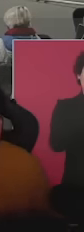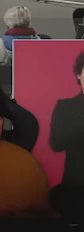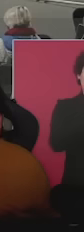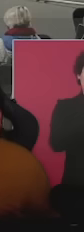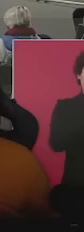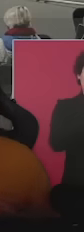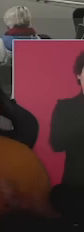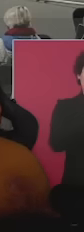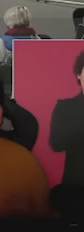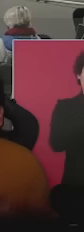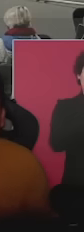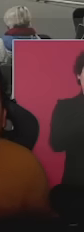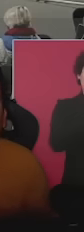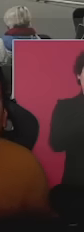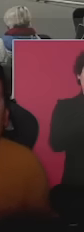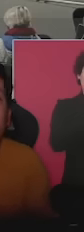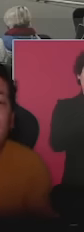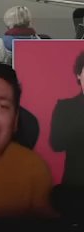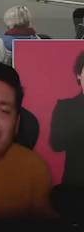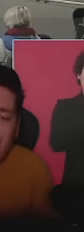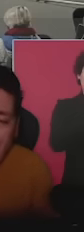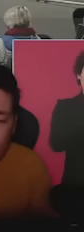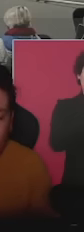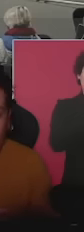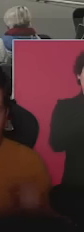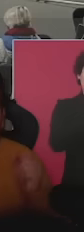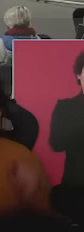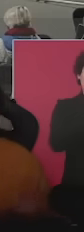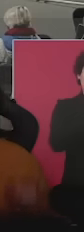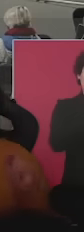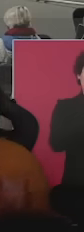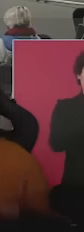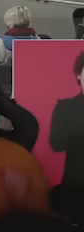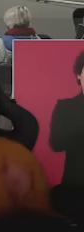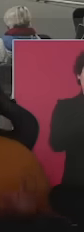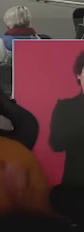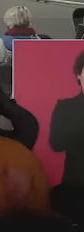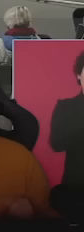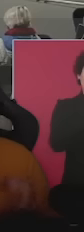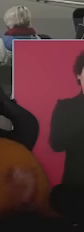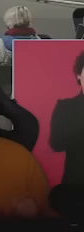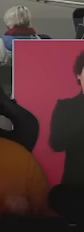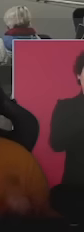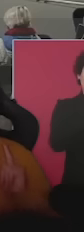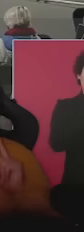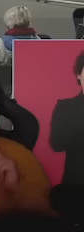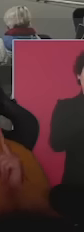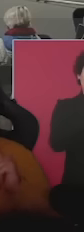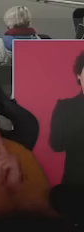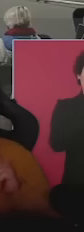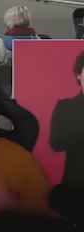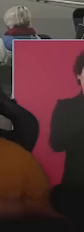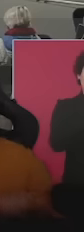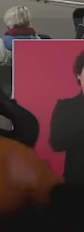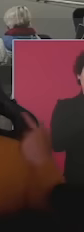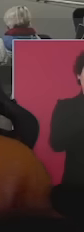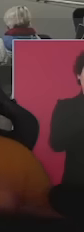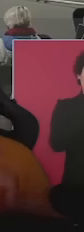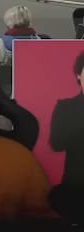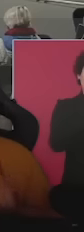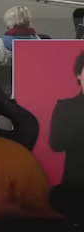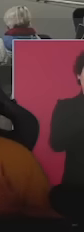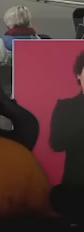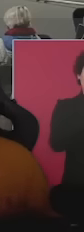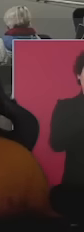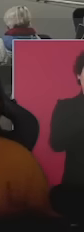están utilizando como ya todos lo sabemos este caso para golpear al presidente Pero escuchemos qué fue lo que dijo López Obrador y